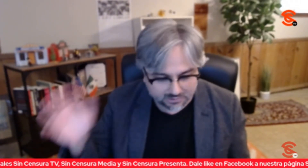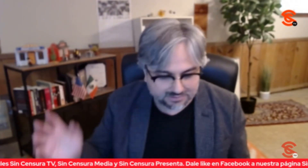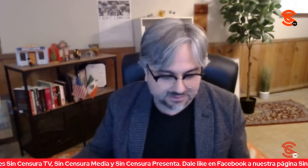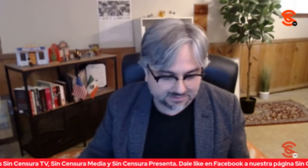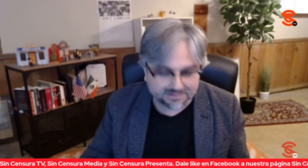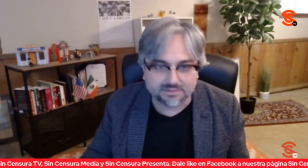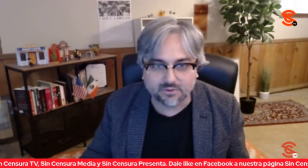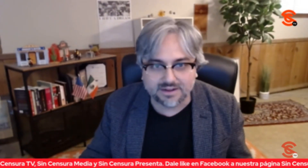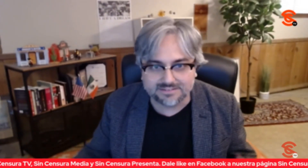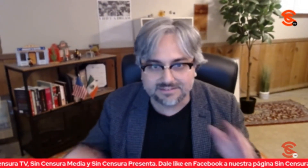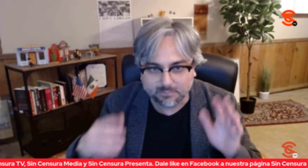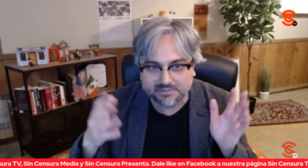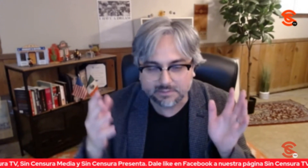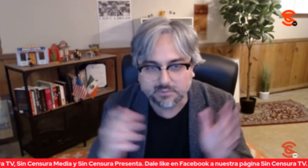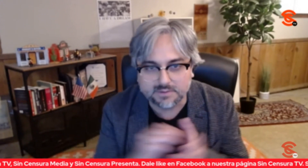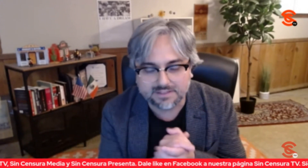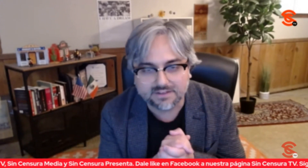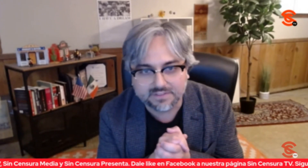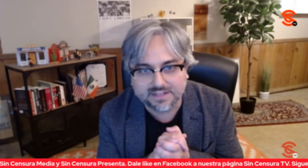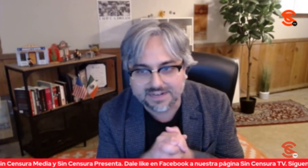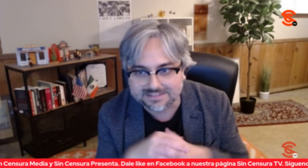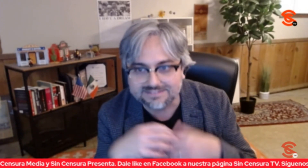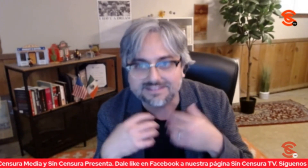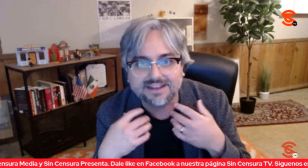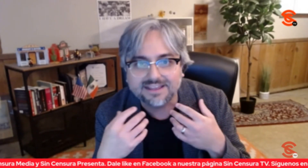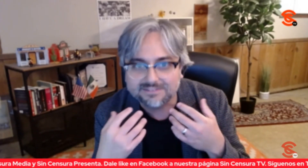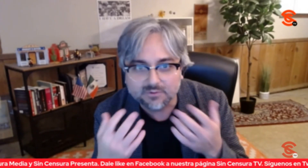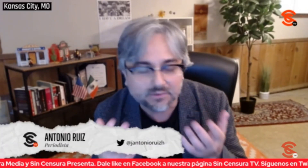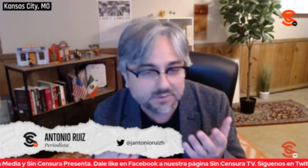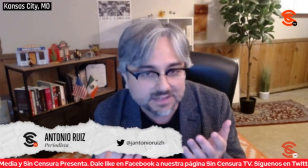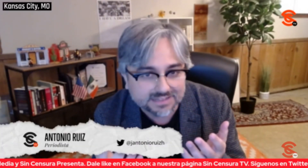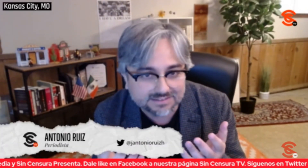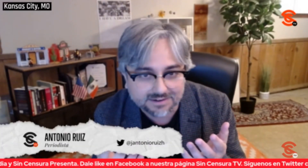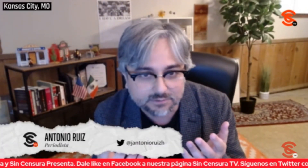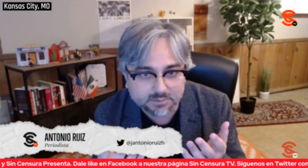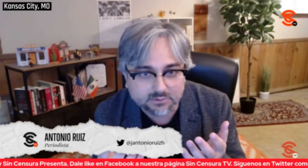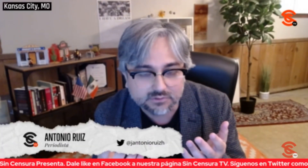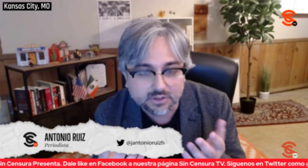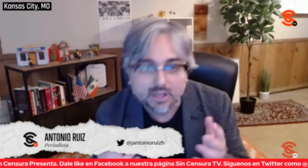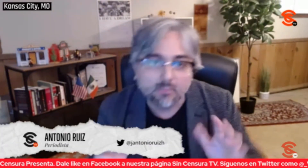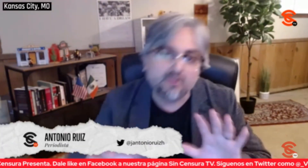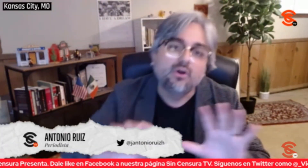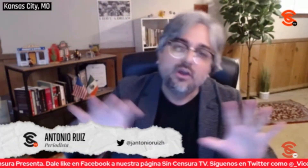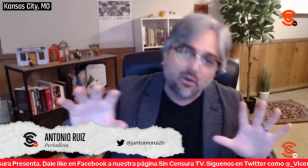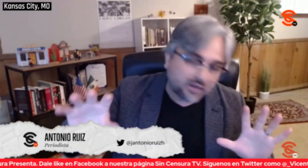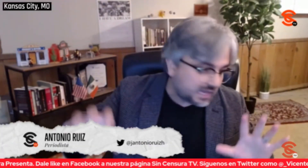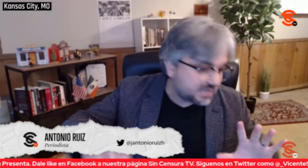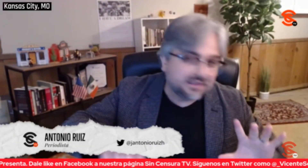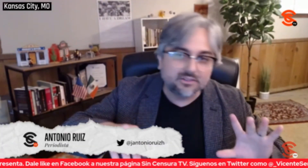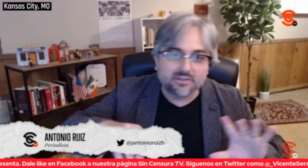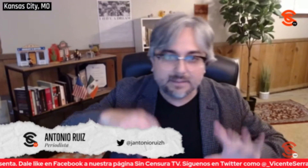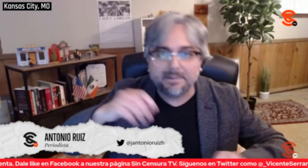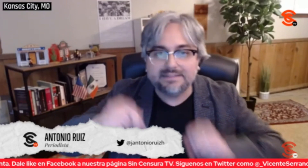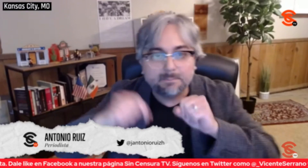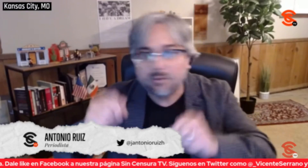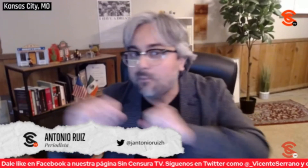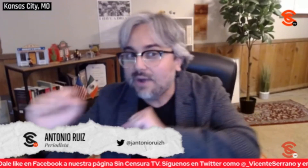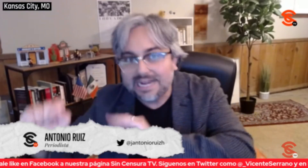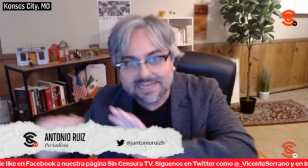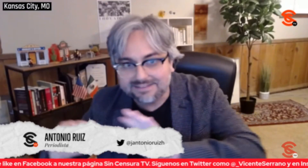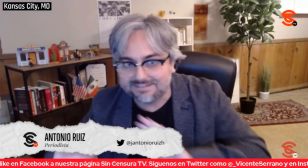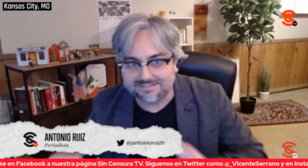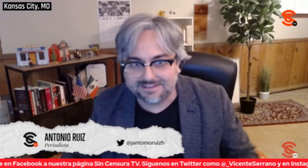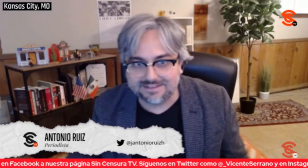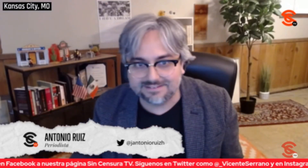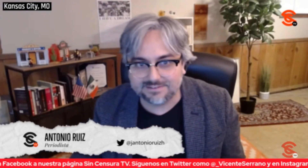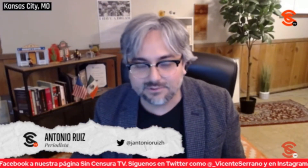a cuestiones de editoriales, si se puede hablar de la fe de ratas, tendrían que hacer una fe de ratas al respecto, decir, bueno, ok, no esa parte, pero